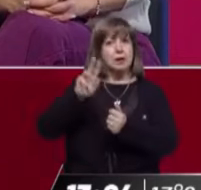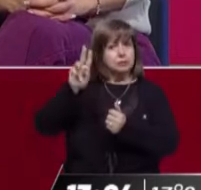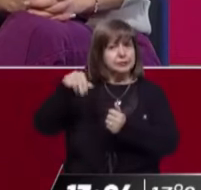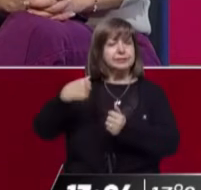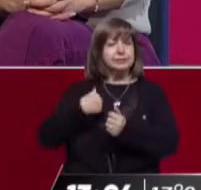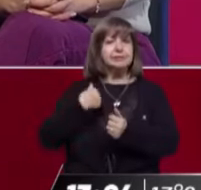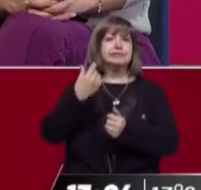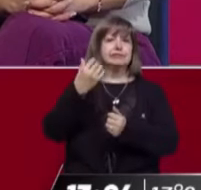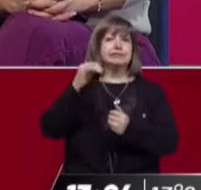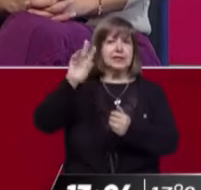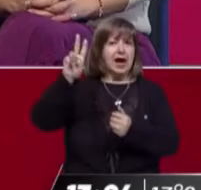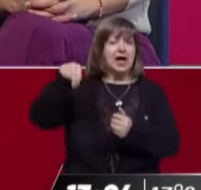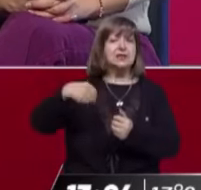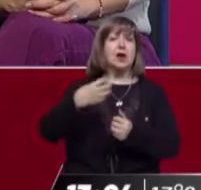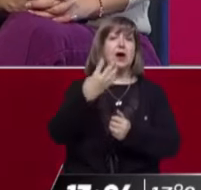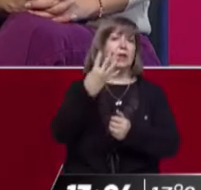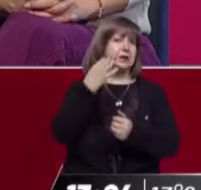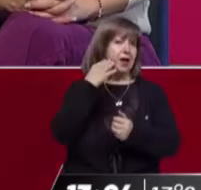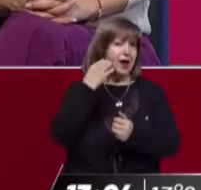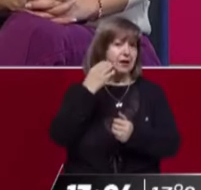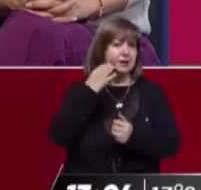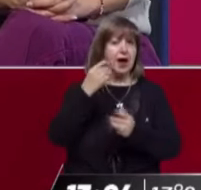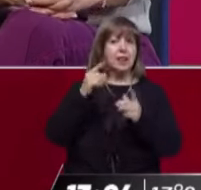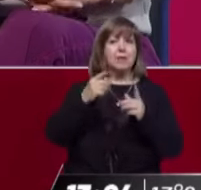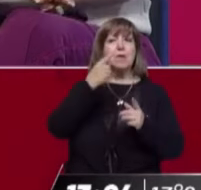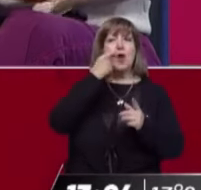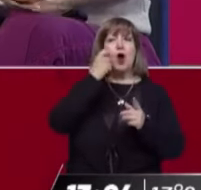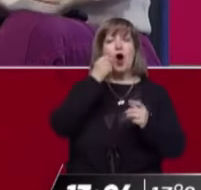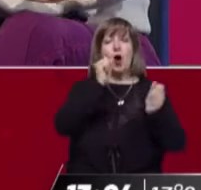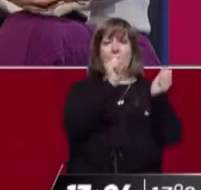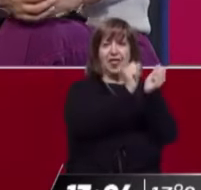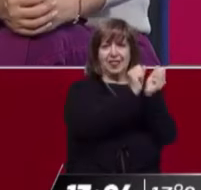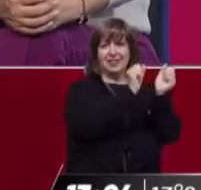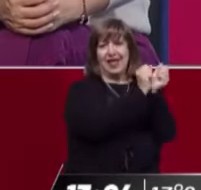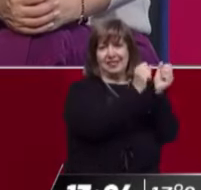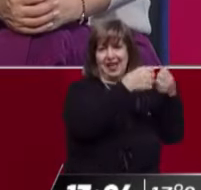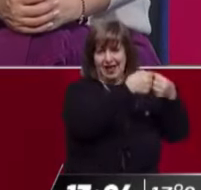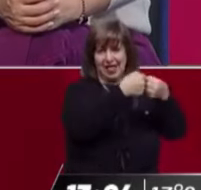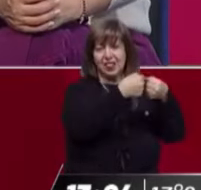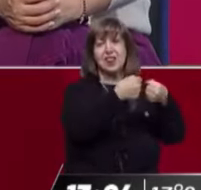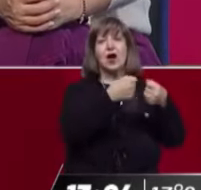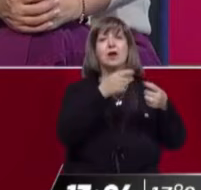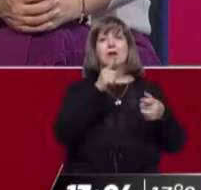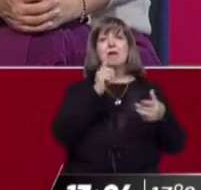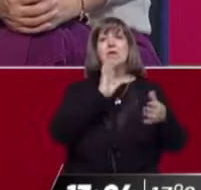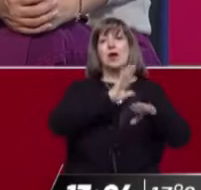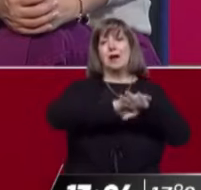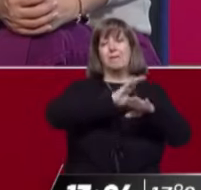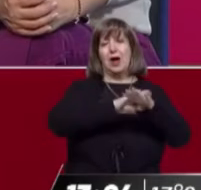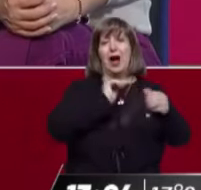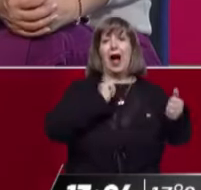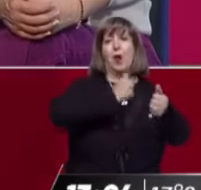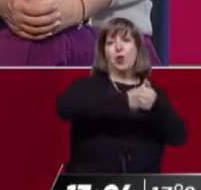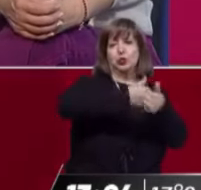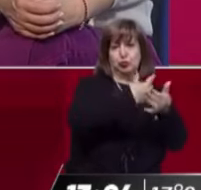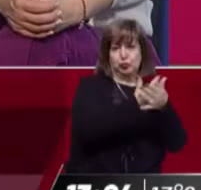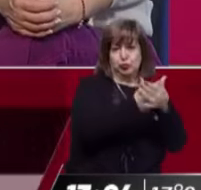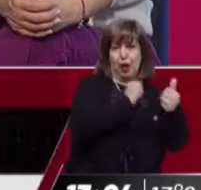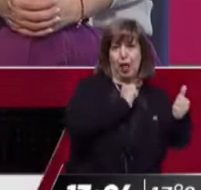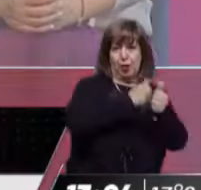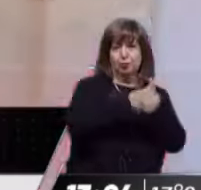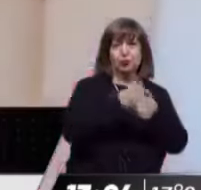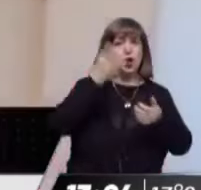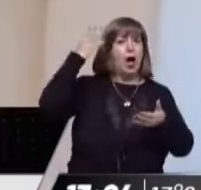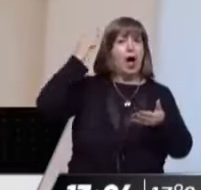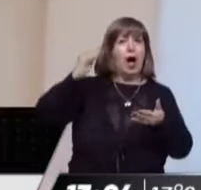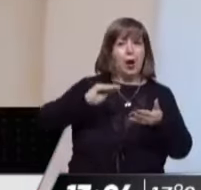Hoy a las 16 horas podría haber un giro en la causa de Cacho Garay, que se lo acusa de abuso sexual y otros delitos más. Estamos aquí con su abogado, que nos